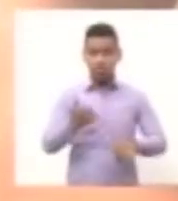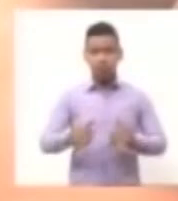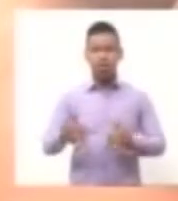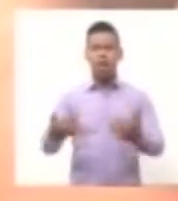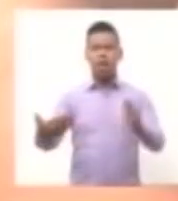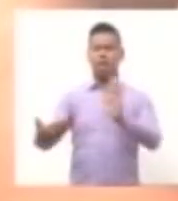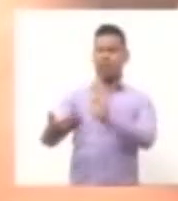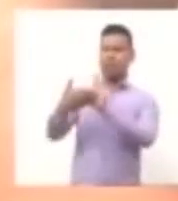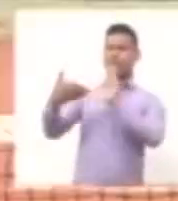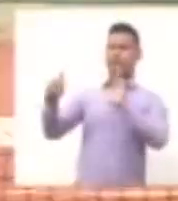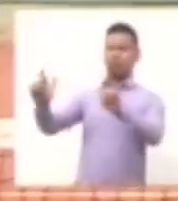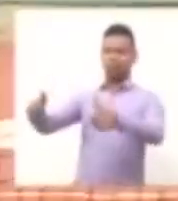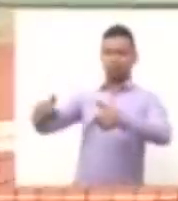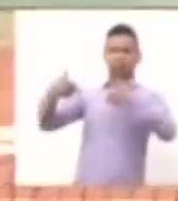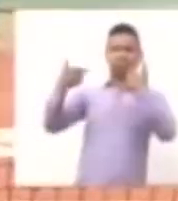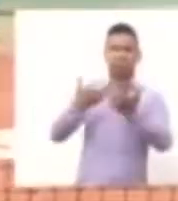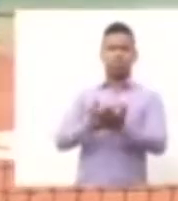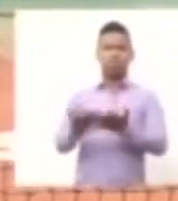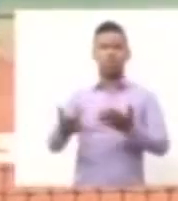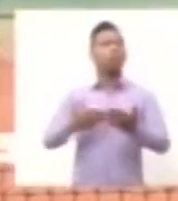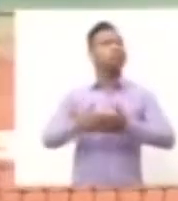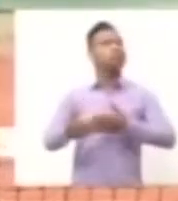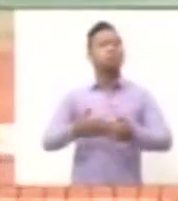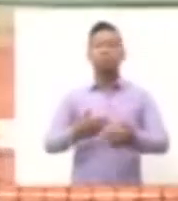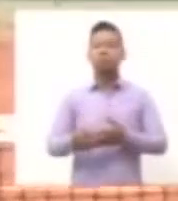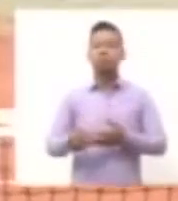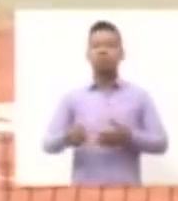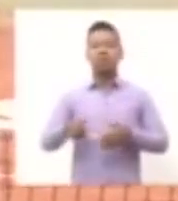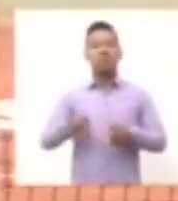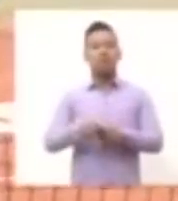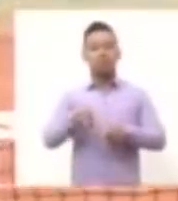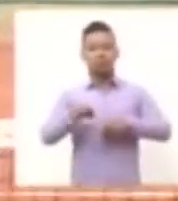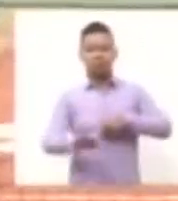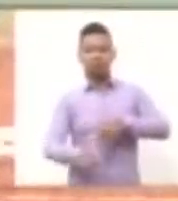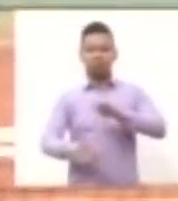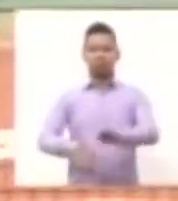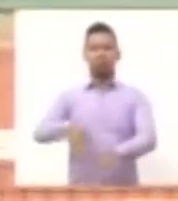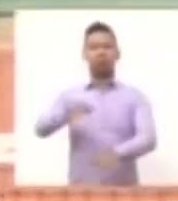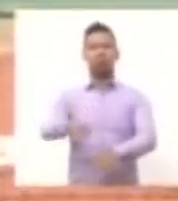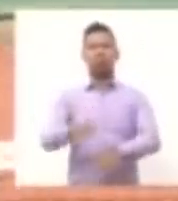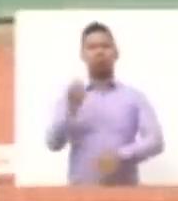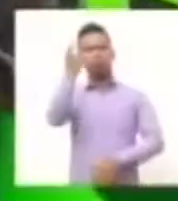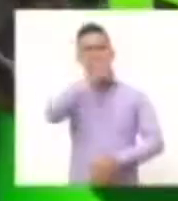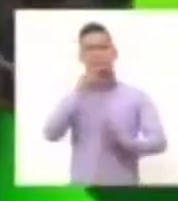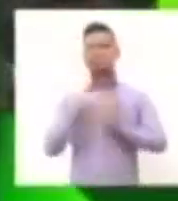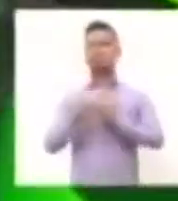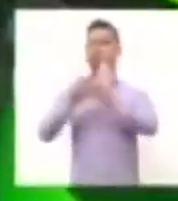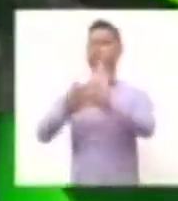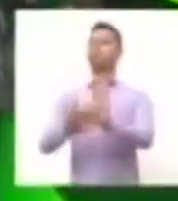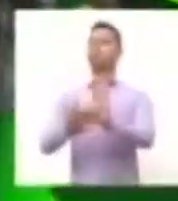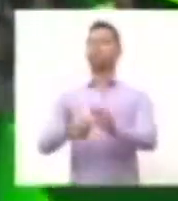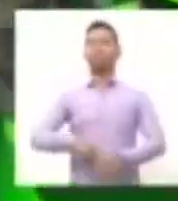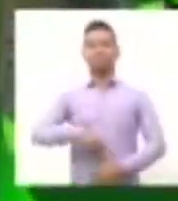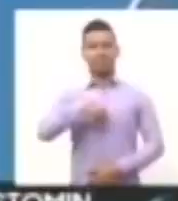su condición, va por la vida dejando huellas y poniendo la cara a las adversidades.